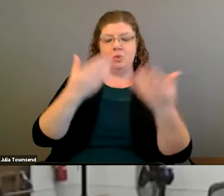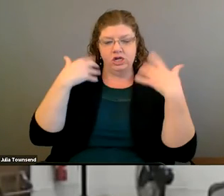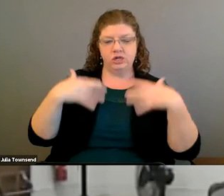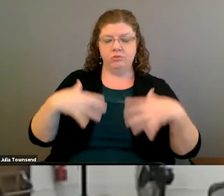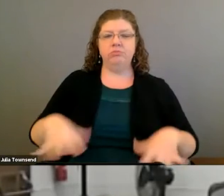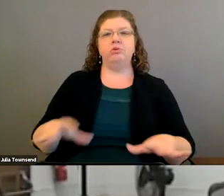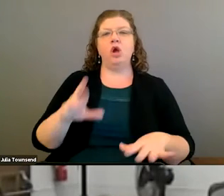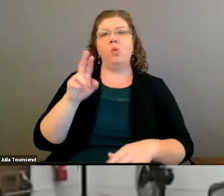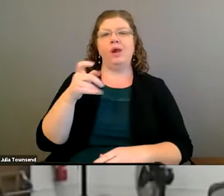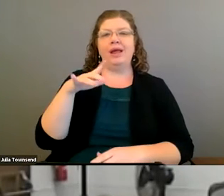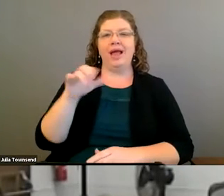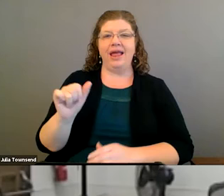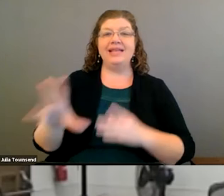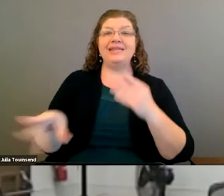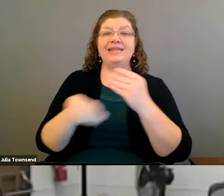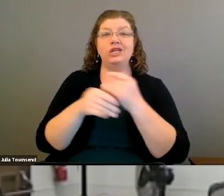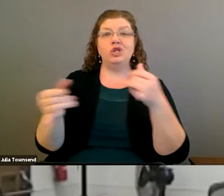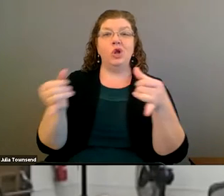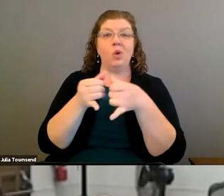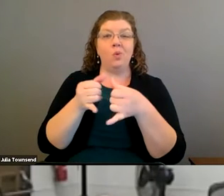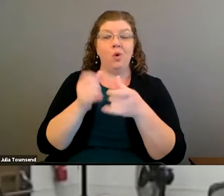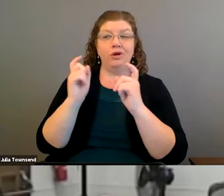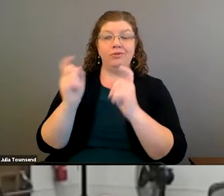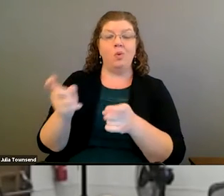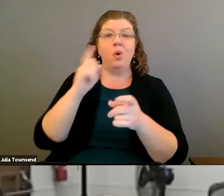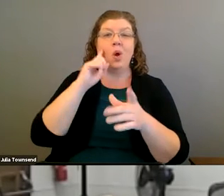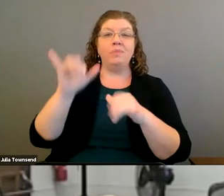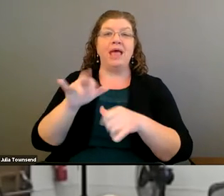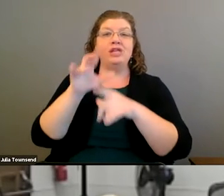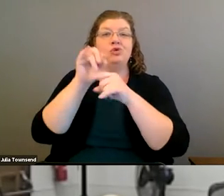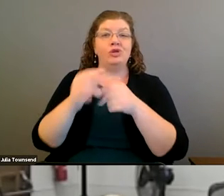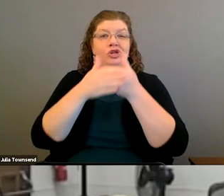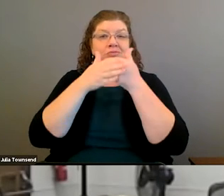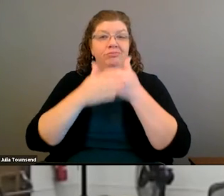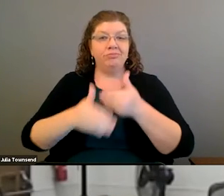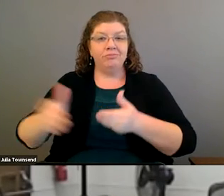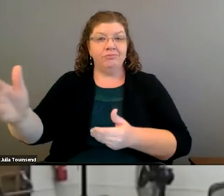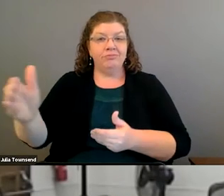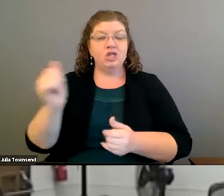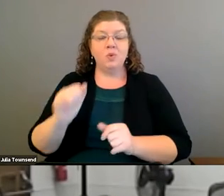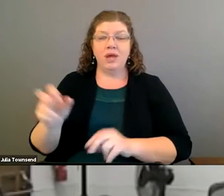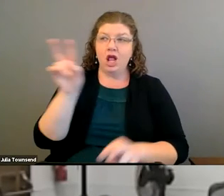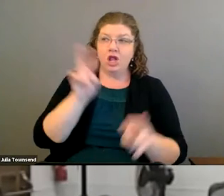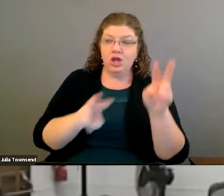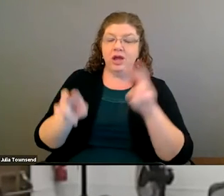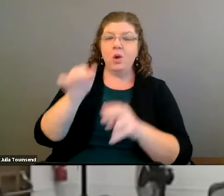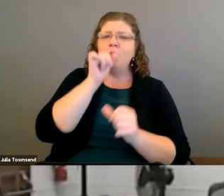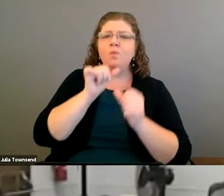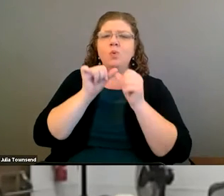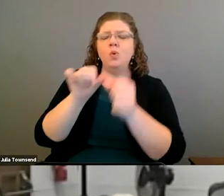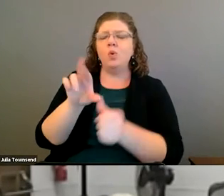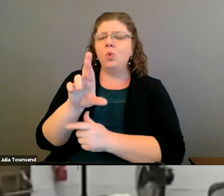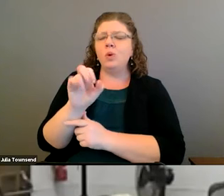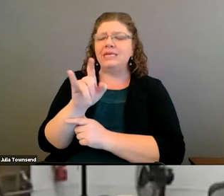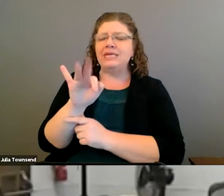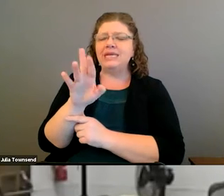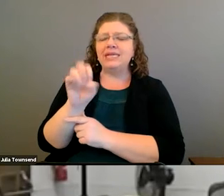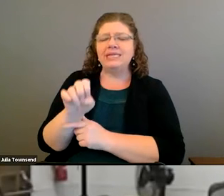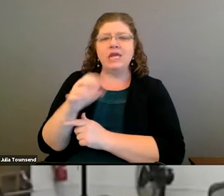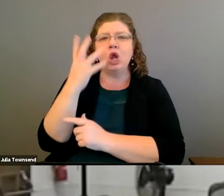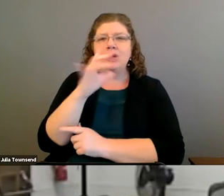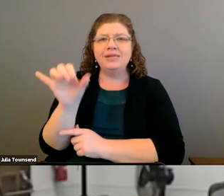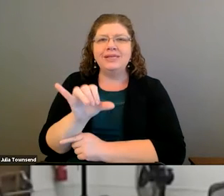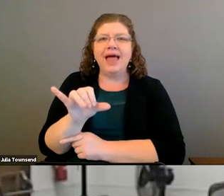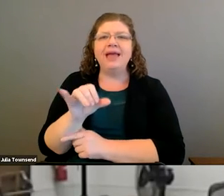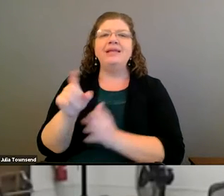su regalía de graduación como un premio adicional, y esperamos hacer eso una tradición para que realmente puedan ver lo que significa la resiliencia.